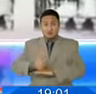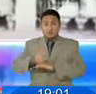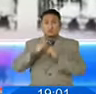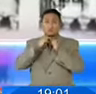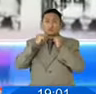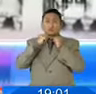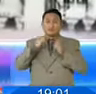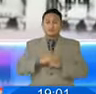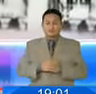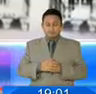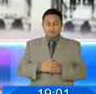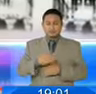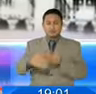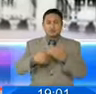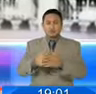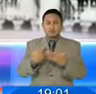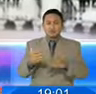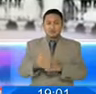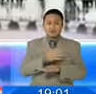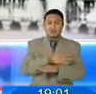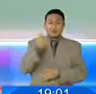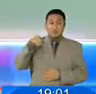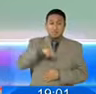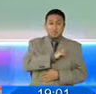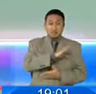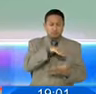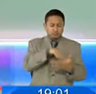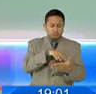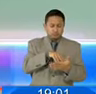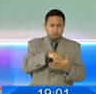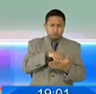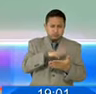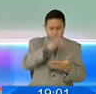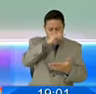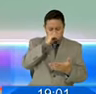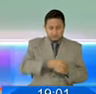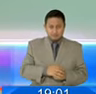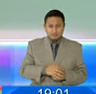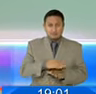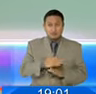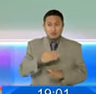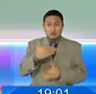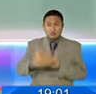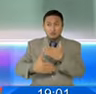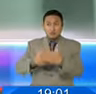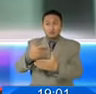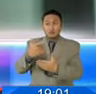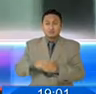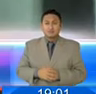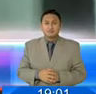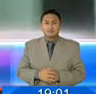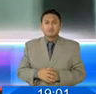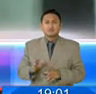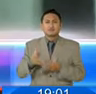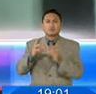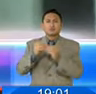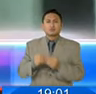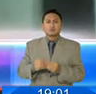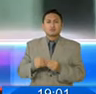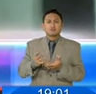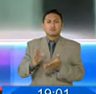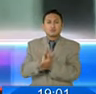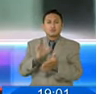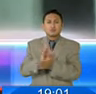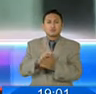Carmelita luego de estudiar en España pero sus primeros pasos hacia la vida religiosa los dio al formarse en el colegio San